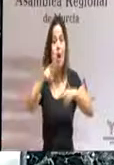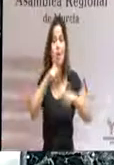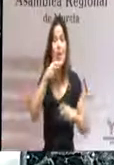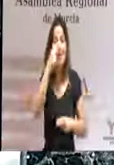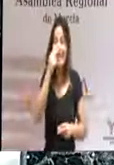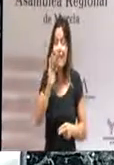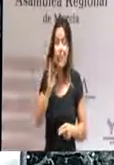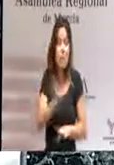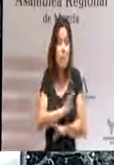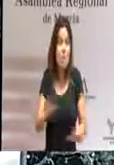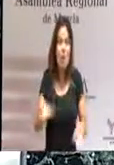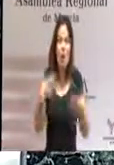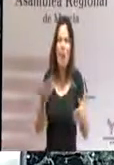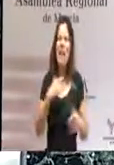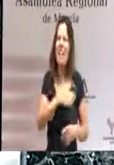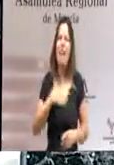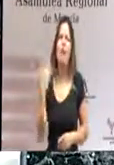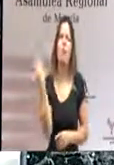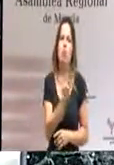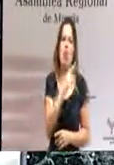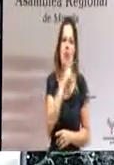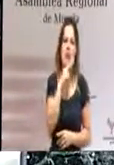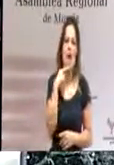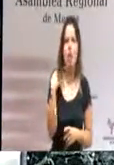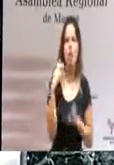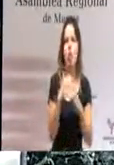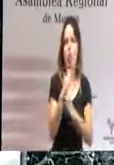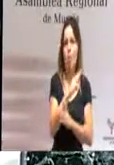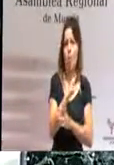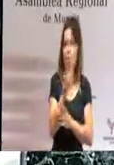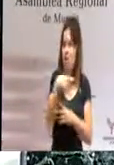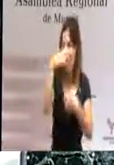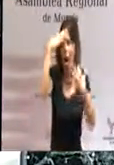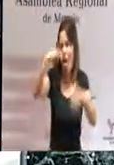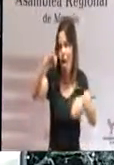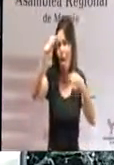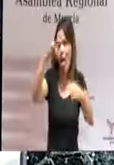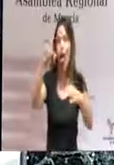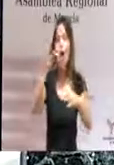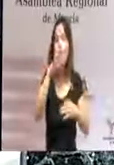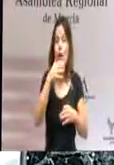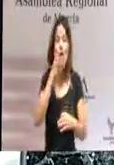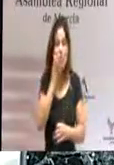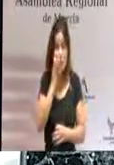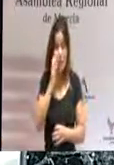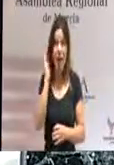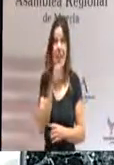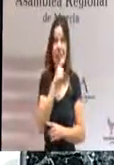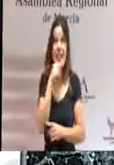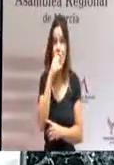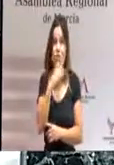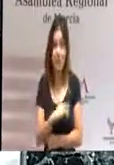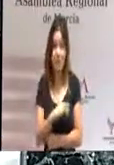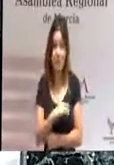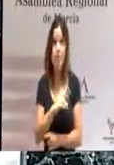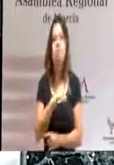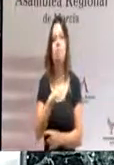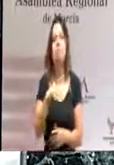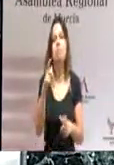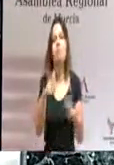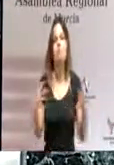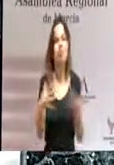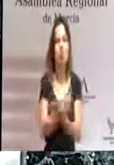interés era hacer daño al Partido Popular y no se daban cuenta de que a quienes estaban haciendo daño era a todos